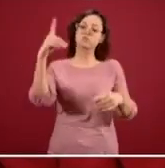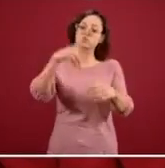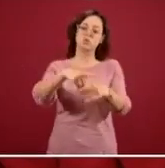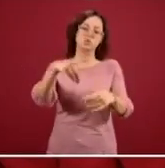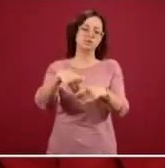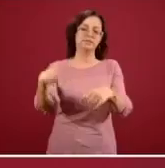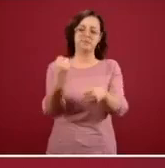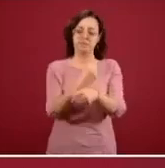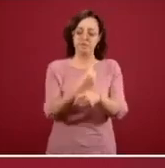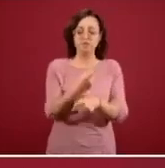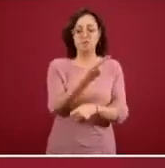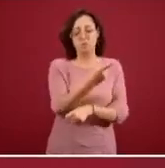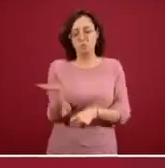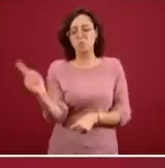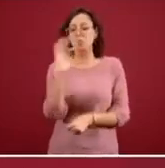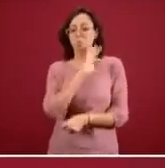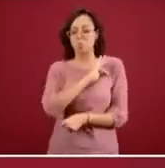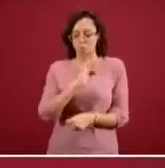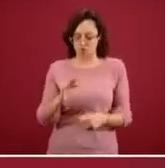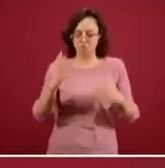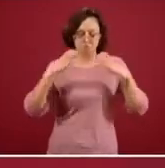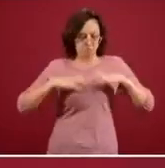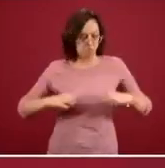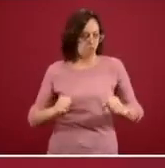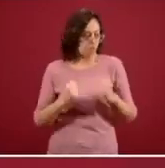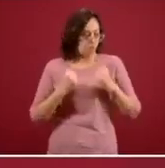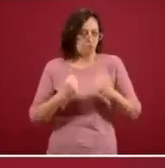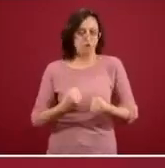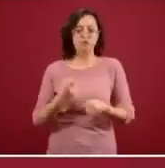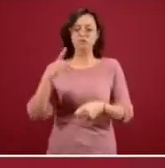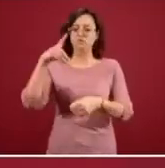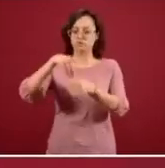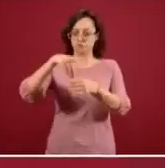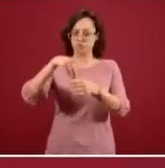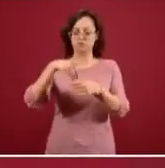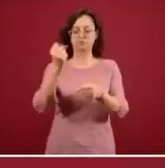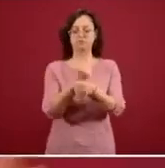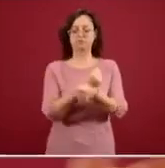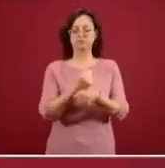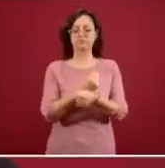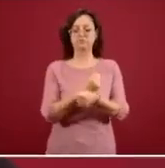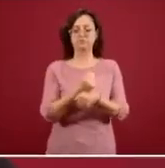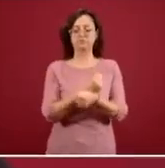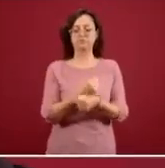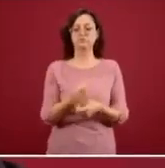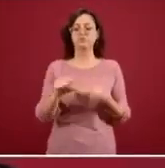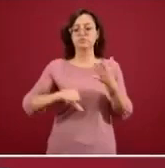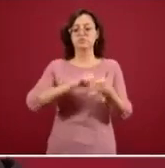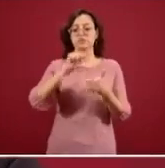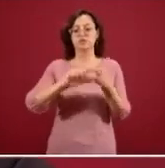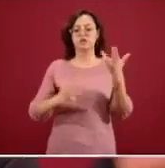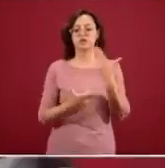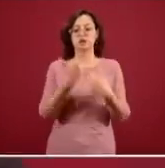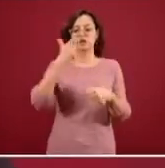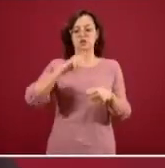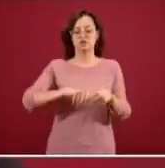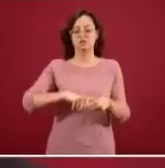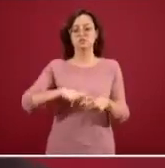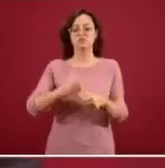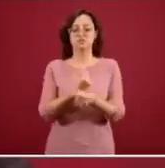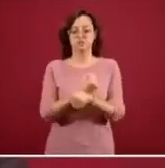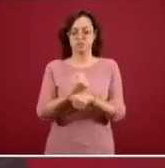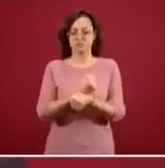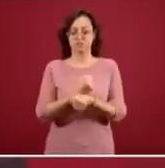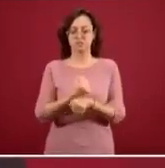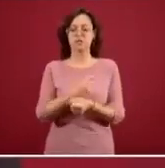todo el que pueda y que esté en condiciones de donar, done en la página del Centro Nacional de Transfusión Sanguínea, y lo vamos a poner